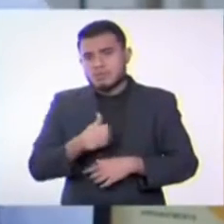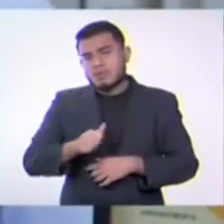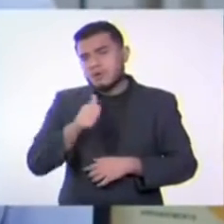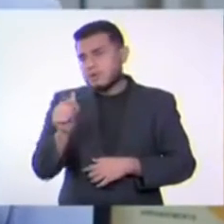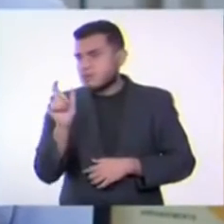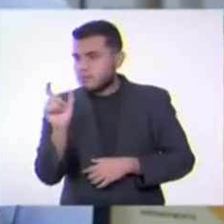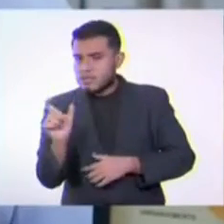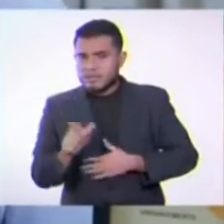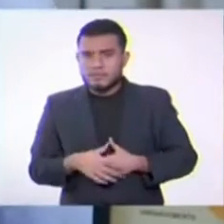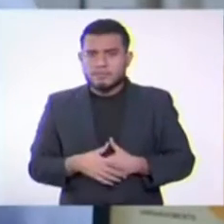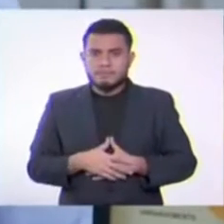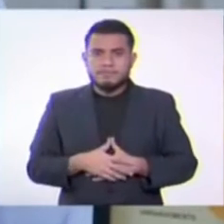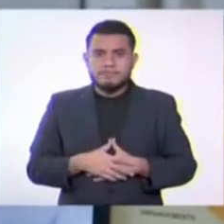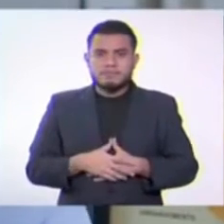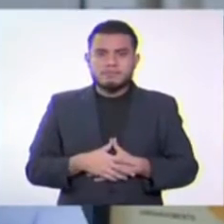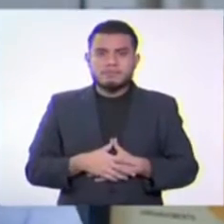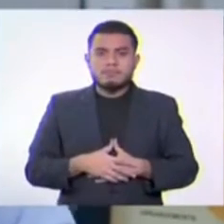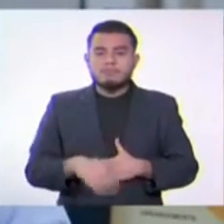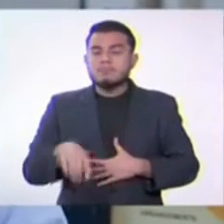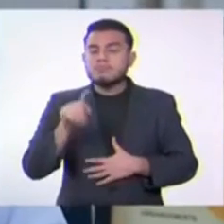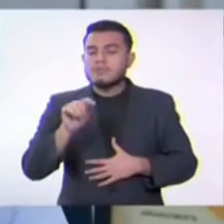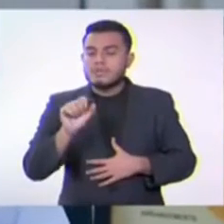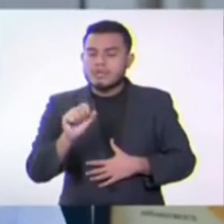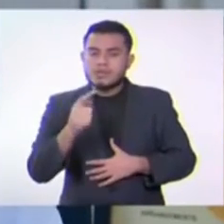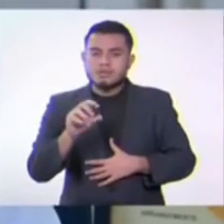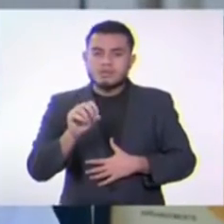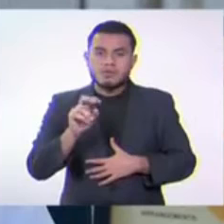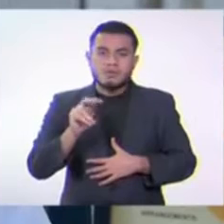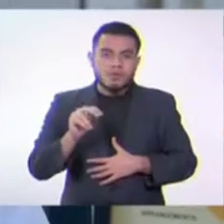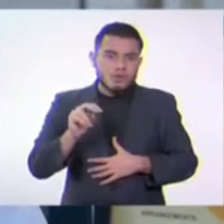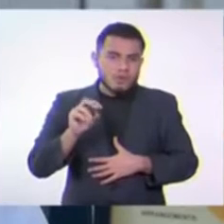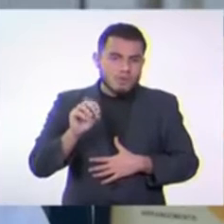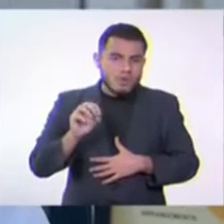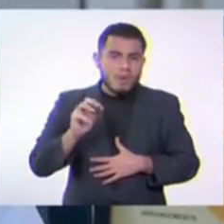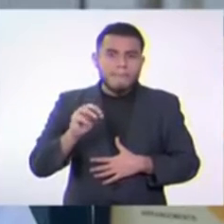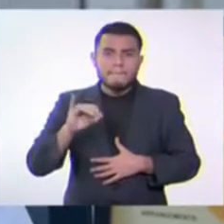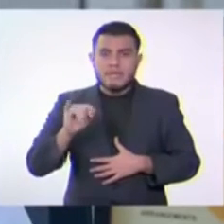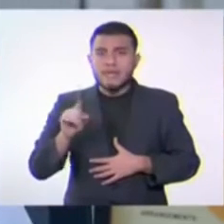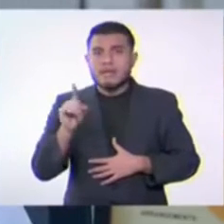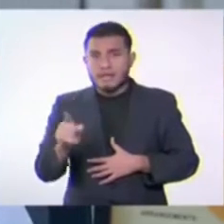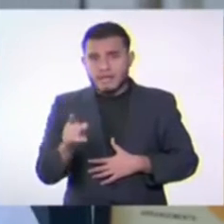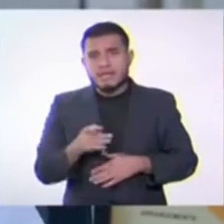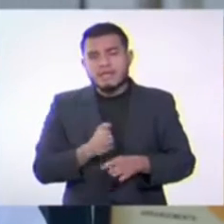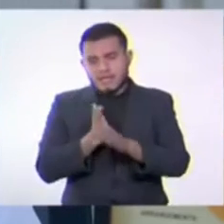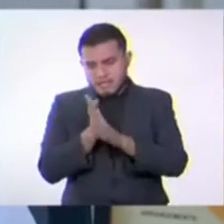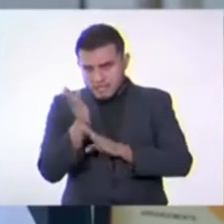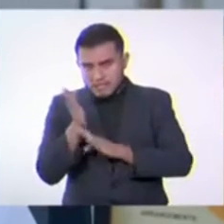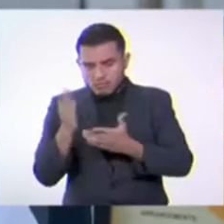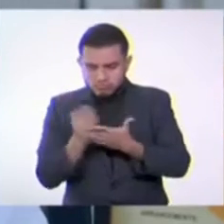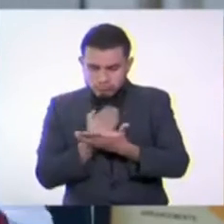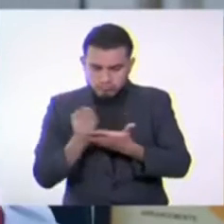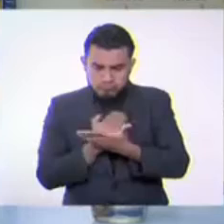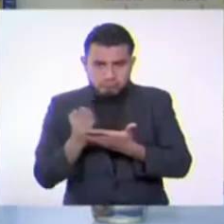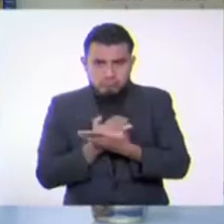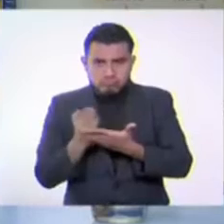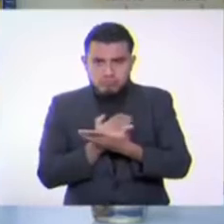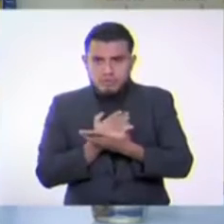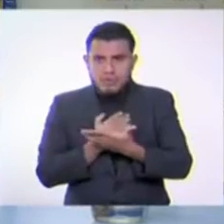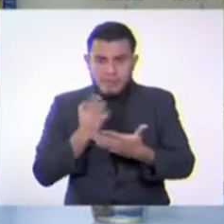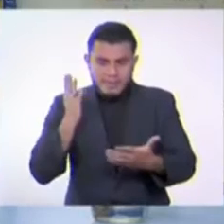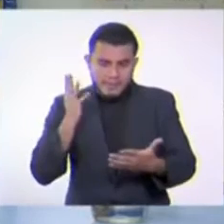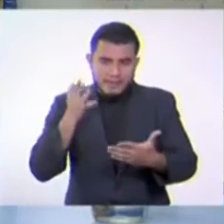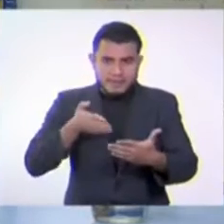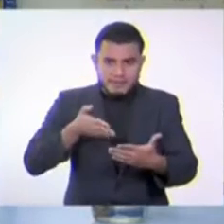palabra, la taxonomía. La taxonomía es la ciencia que se estudia exactamente